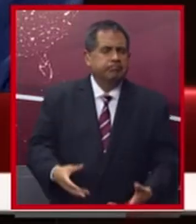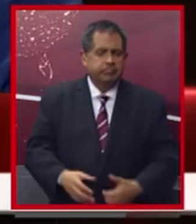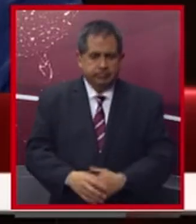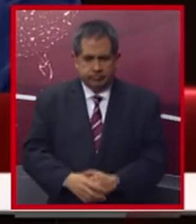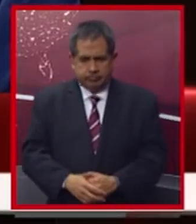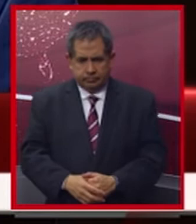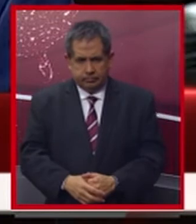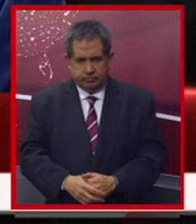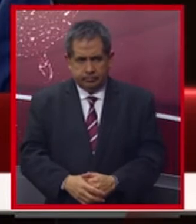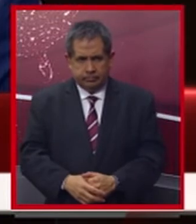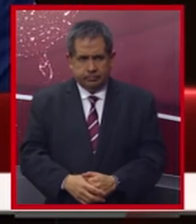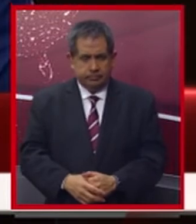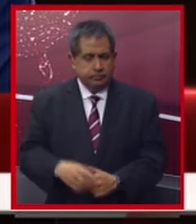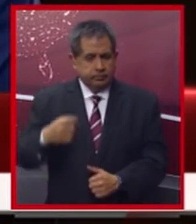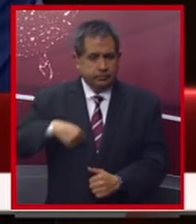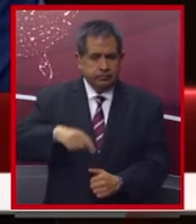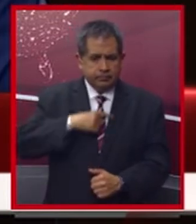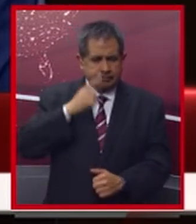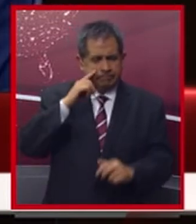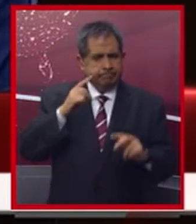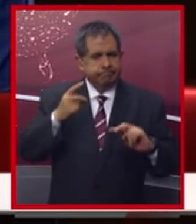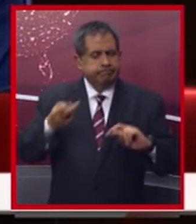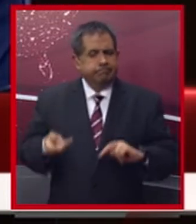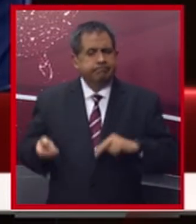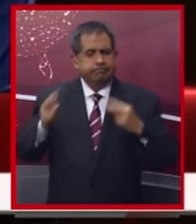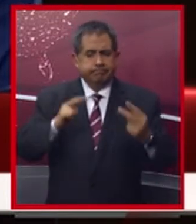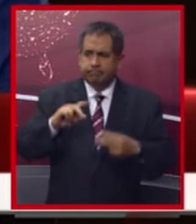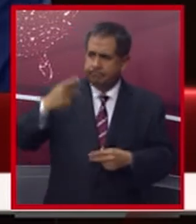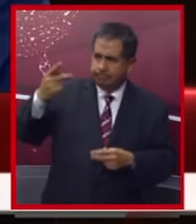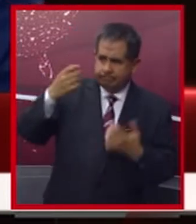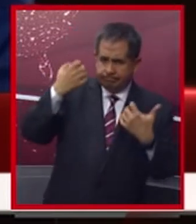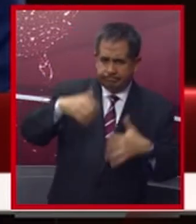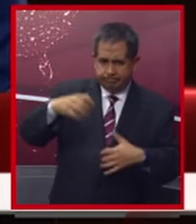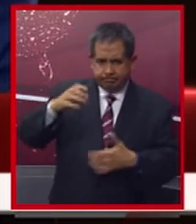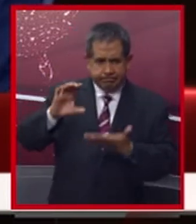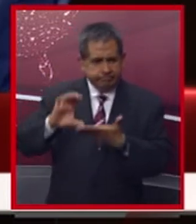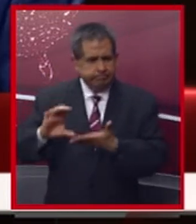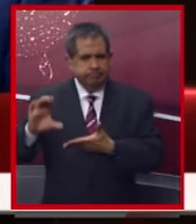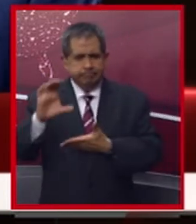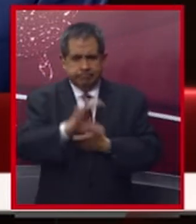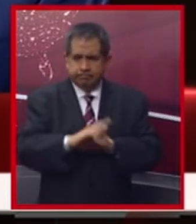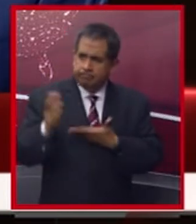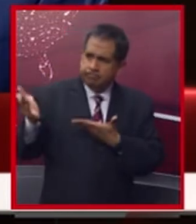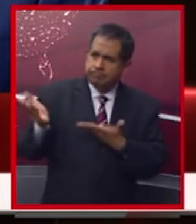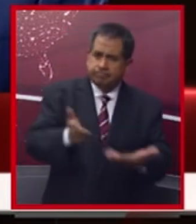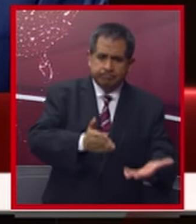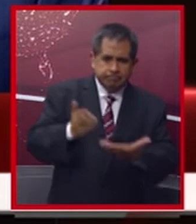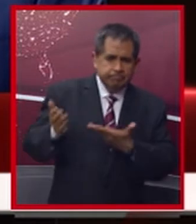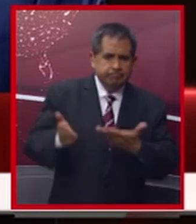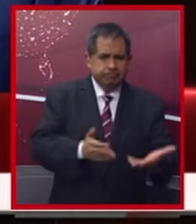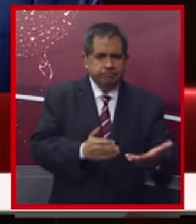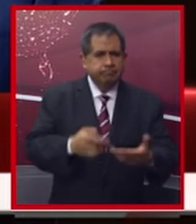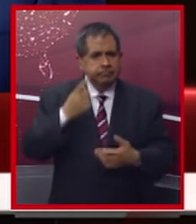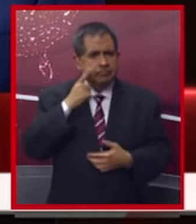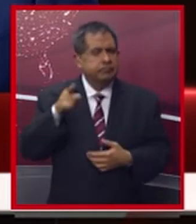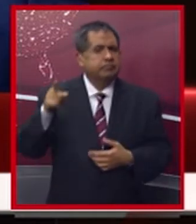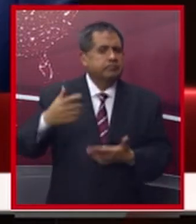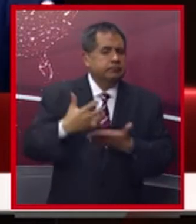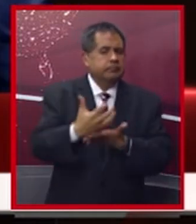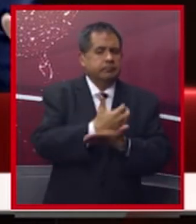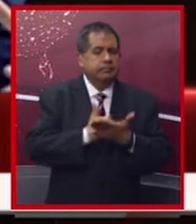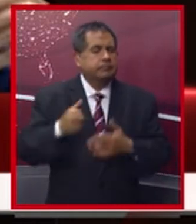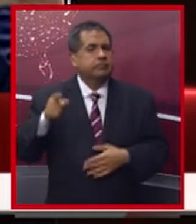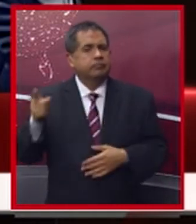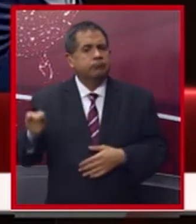Estamos permitiendo la otra parte al empresario, dándole acceso a recursos para que